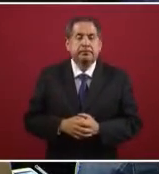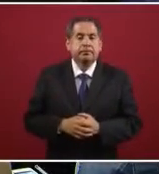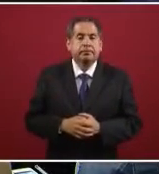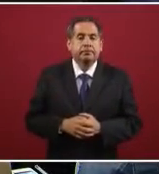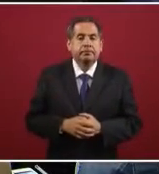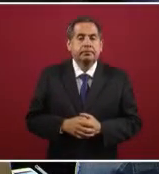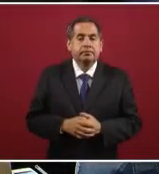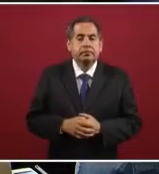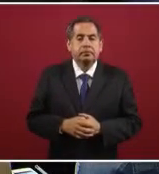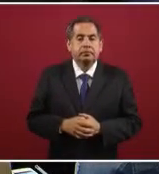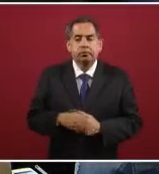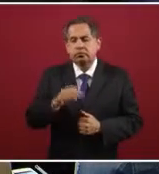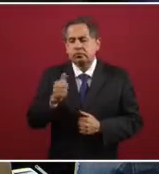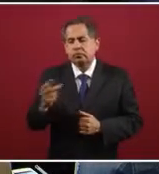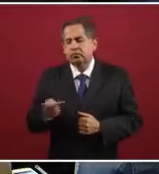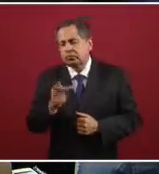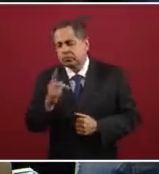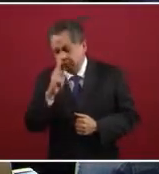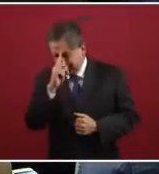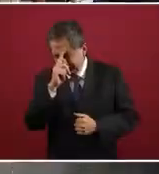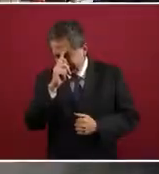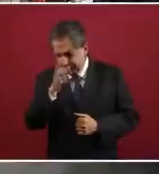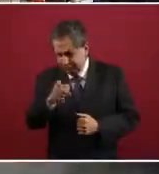Y la otra pregunta, ¿cuál era?